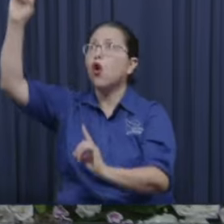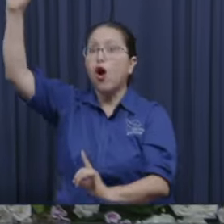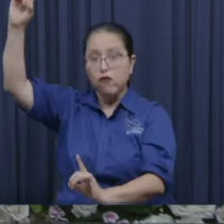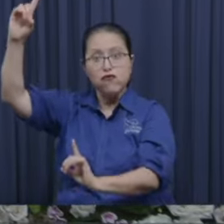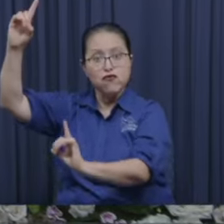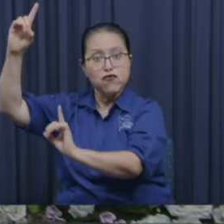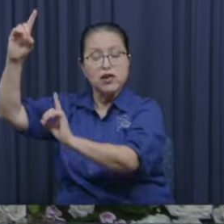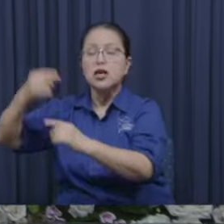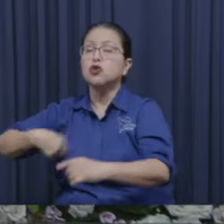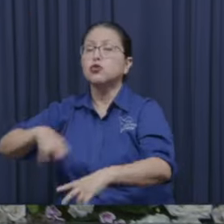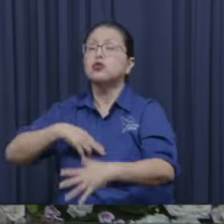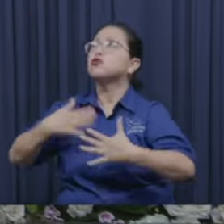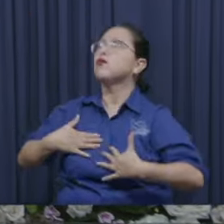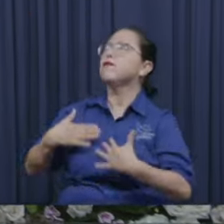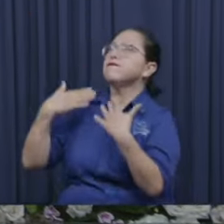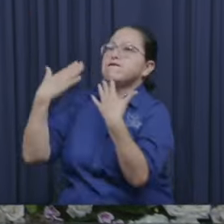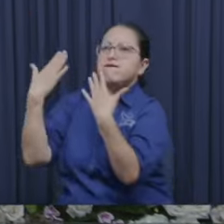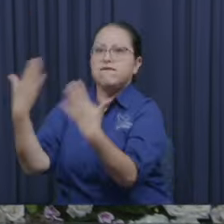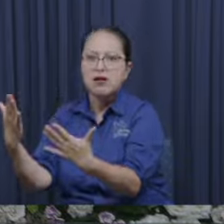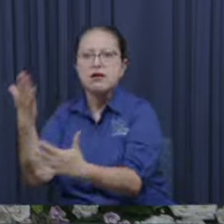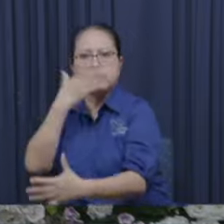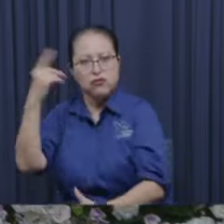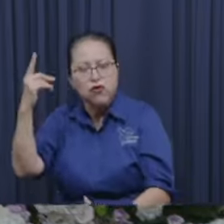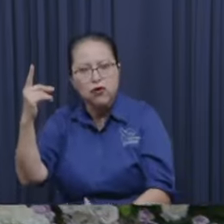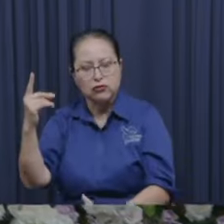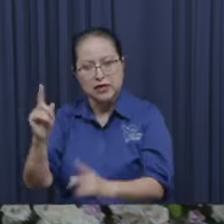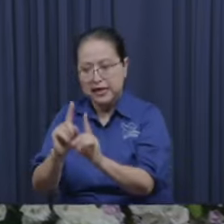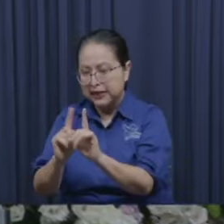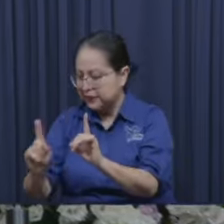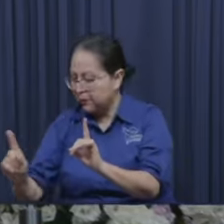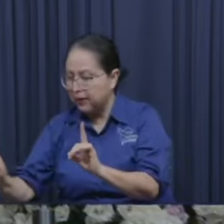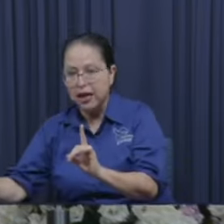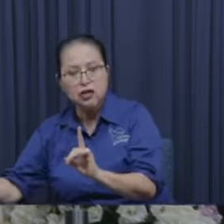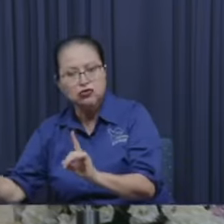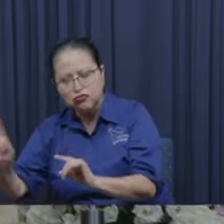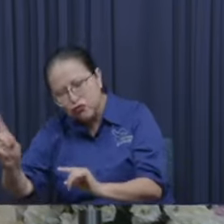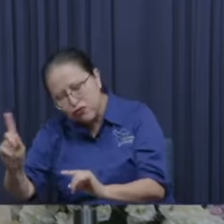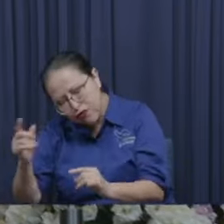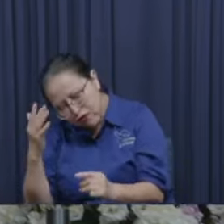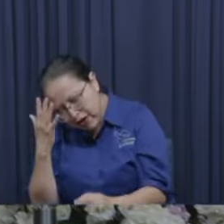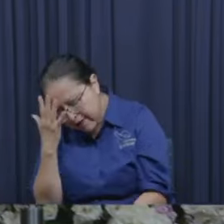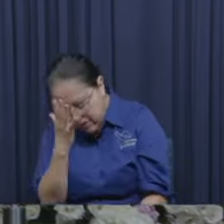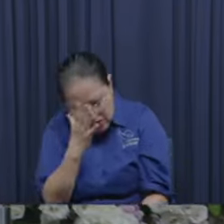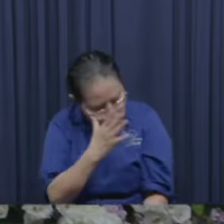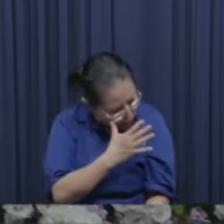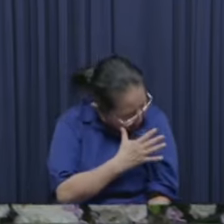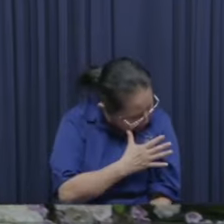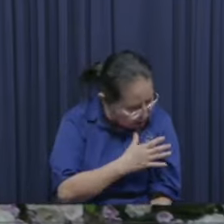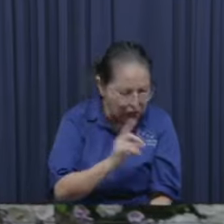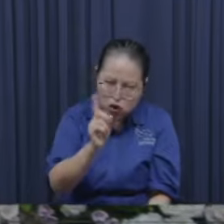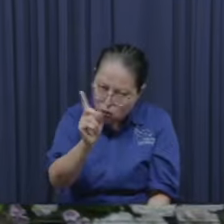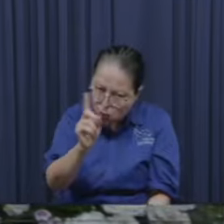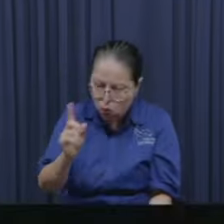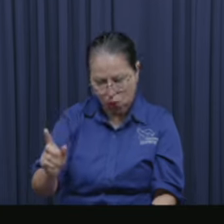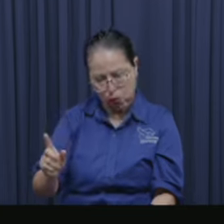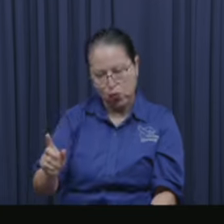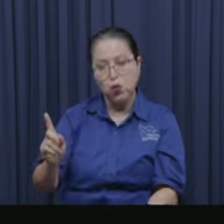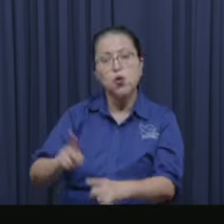tengamos confianza y no nos apartemos de él avergonzados en su